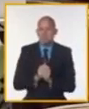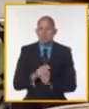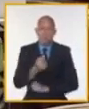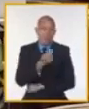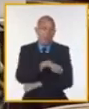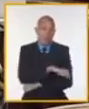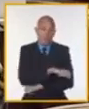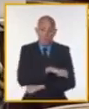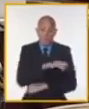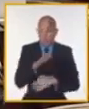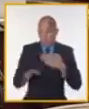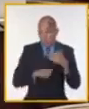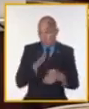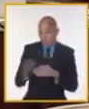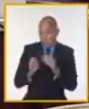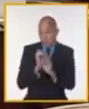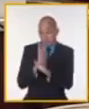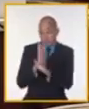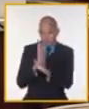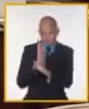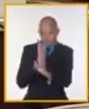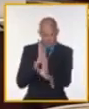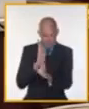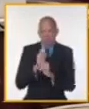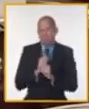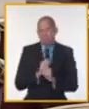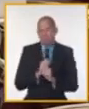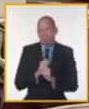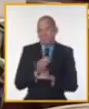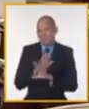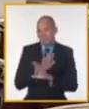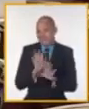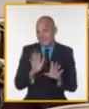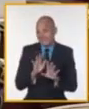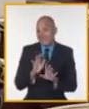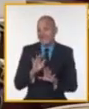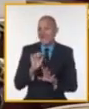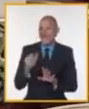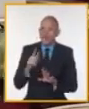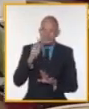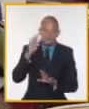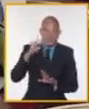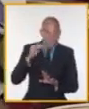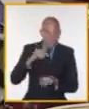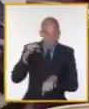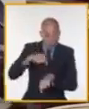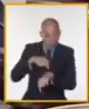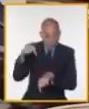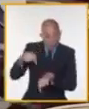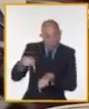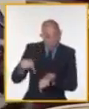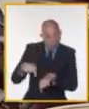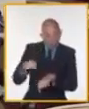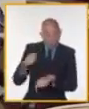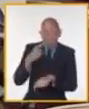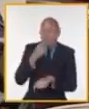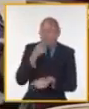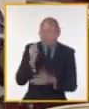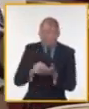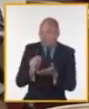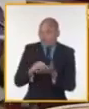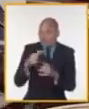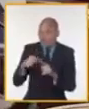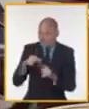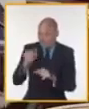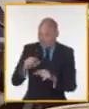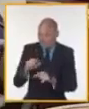dificultades, al otro día tiene que haber un impacto en el depósito de efectivo o en el cobro de los canales electrónicos. Entonces yo creo que la oportunidad que tenemos que